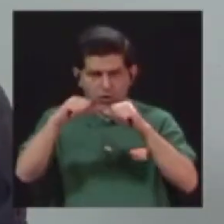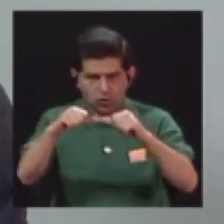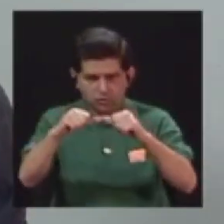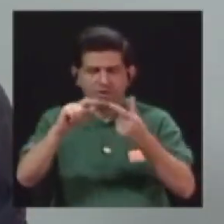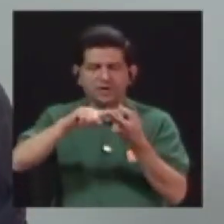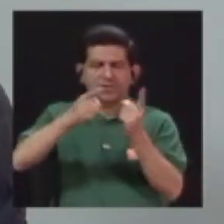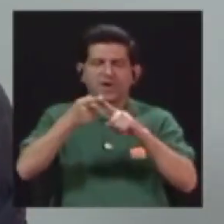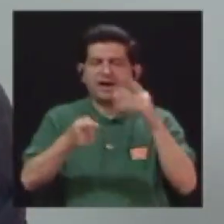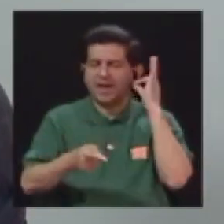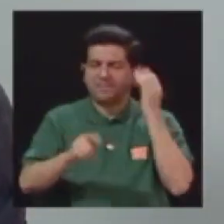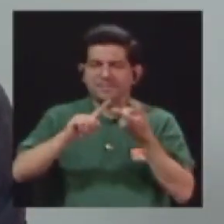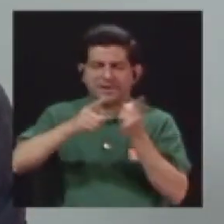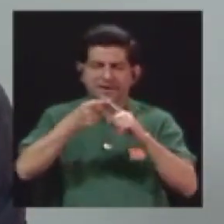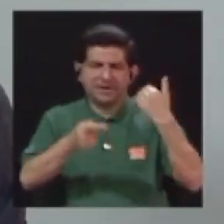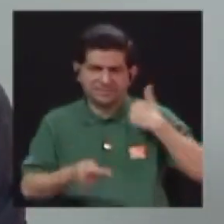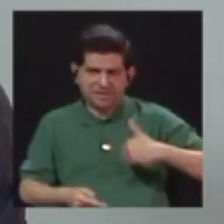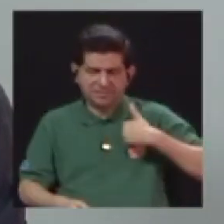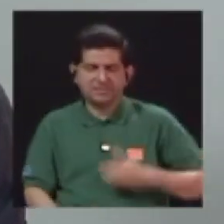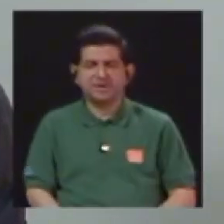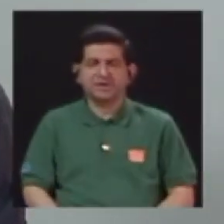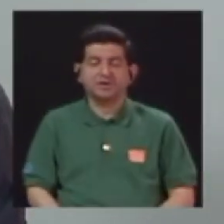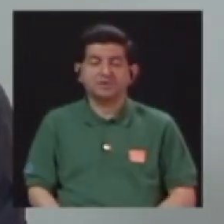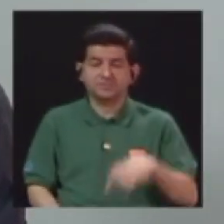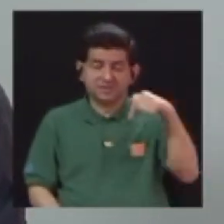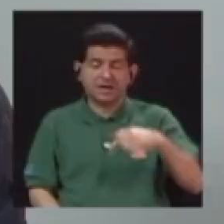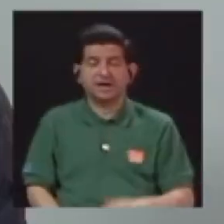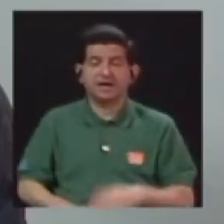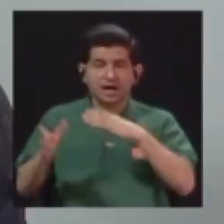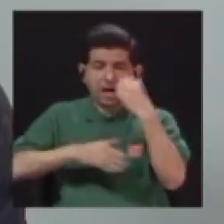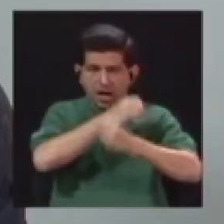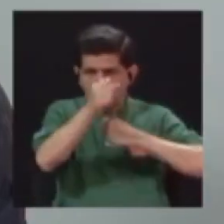Continuamos, amigas y amigos, en el aniversario